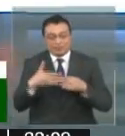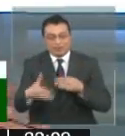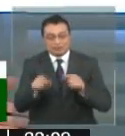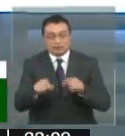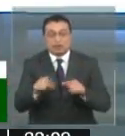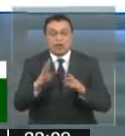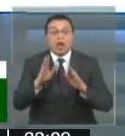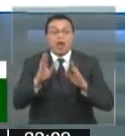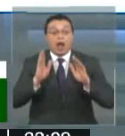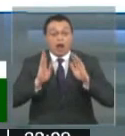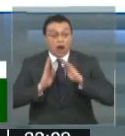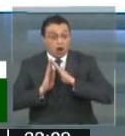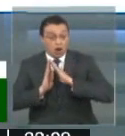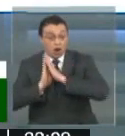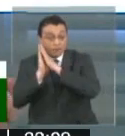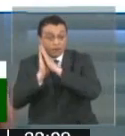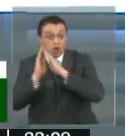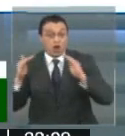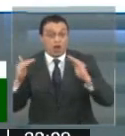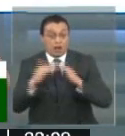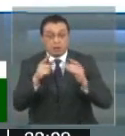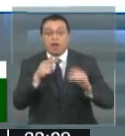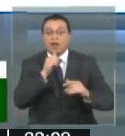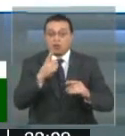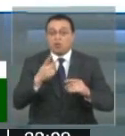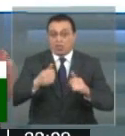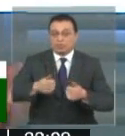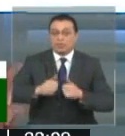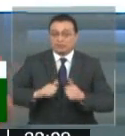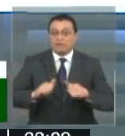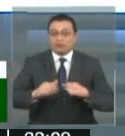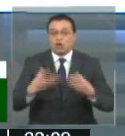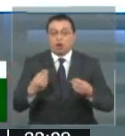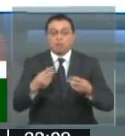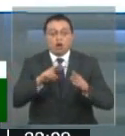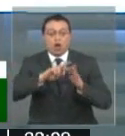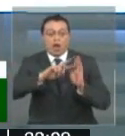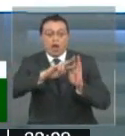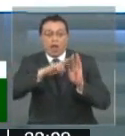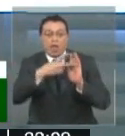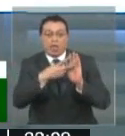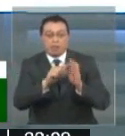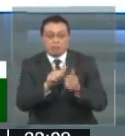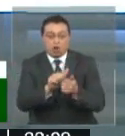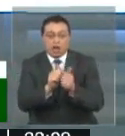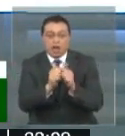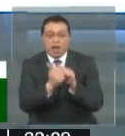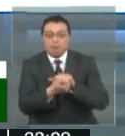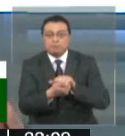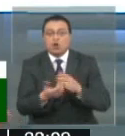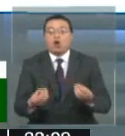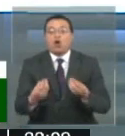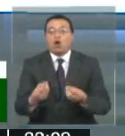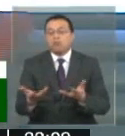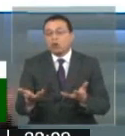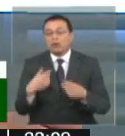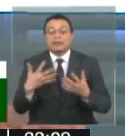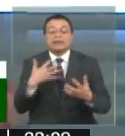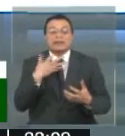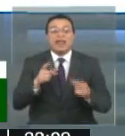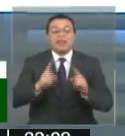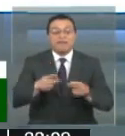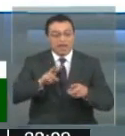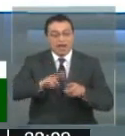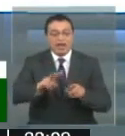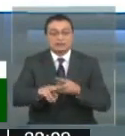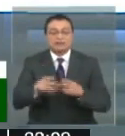Uh-huh. En alojamiento hay un desafío, pero también hay mucho temor de cómo me adapto, cómo genero desde parte del empresariado, de cómo genero, qué tengo que hacer para